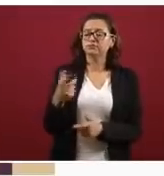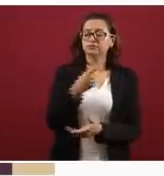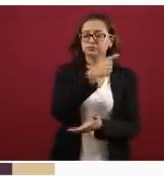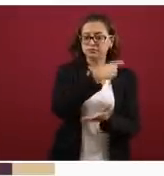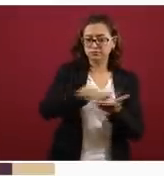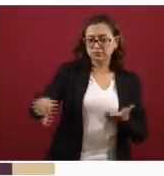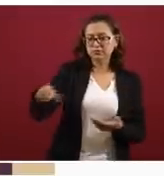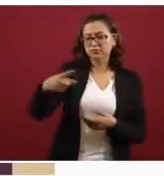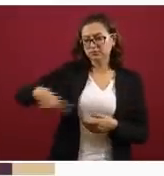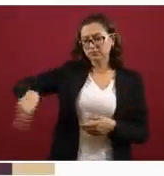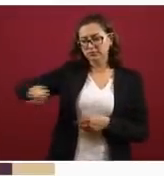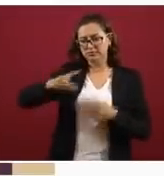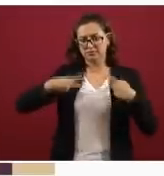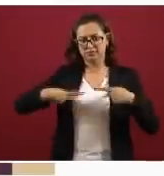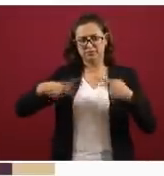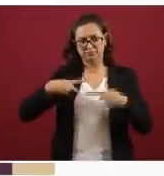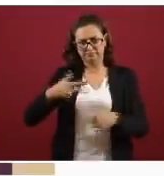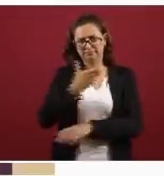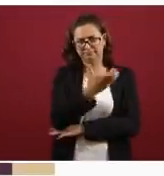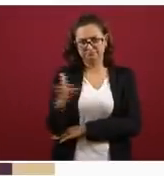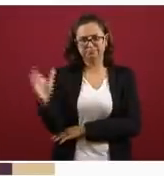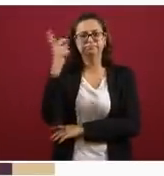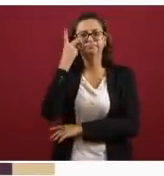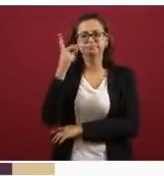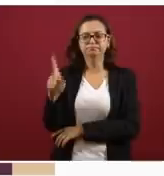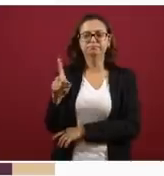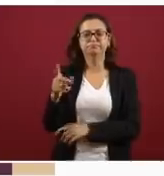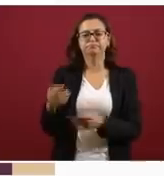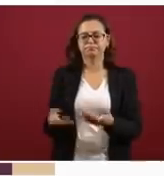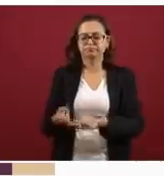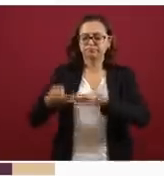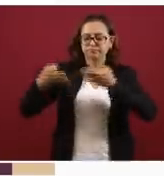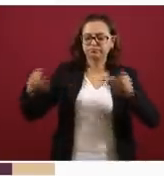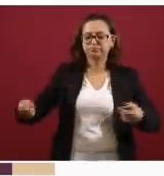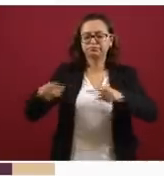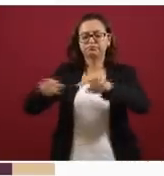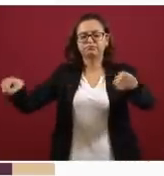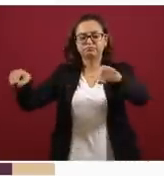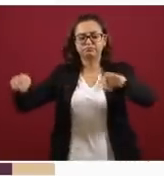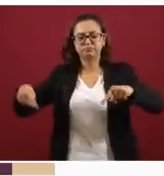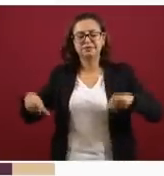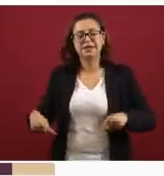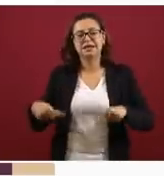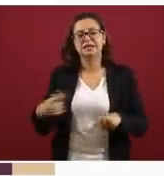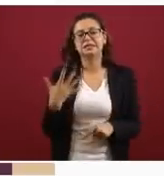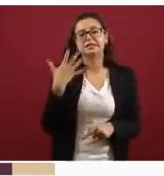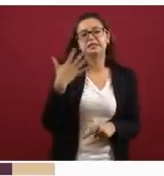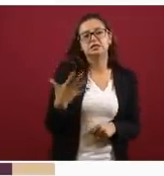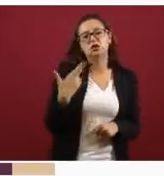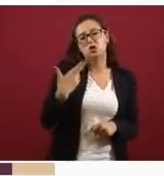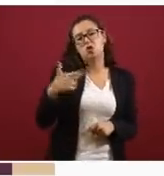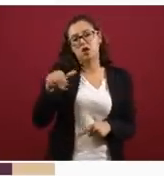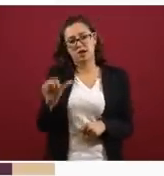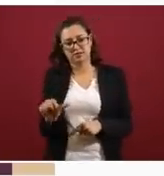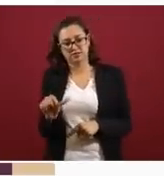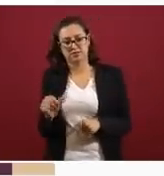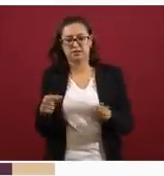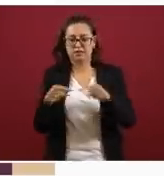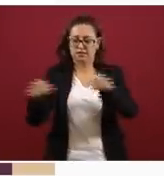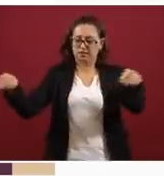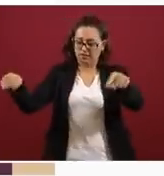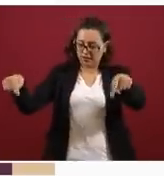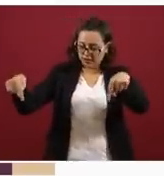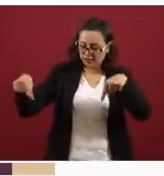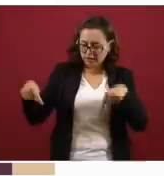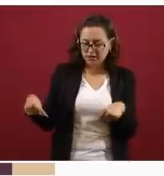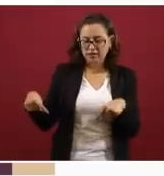los campesinos que tienen hasta 5 hectáreas de temporal y